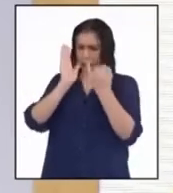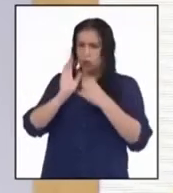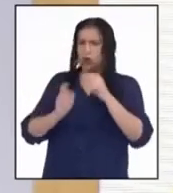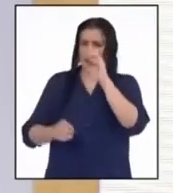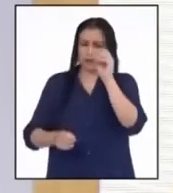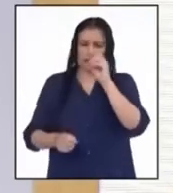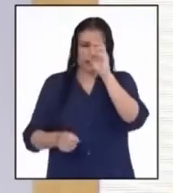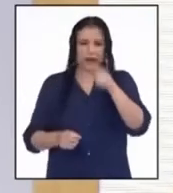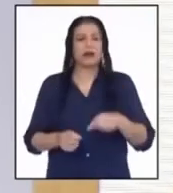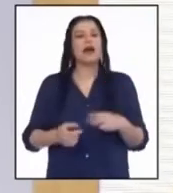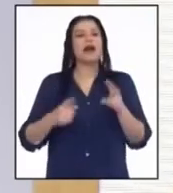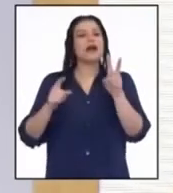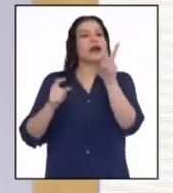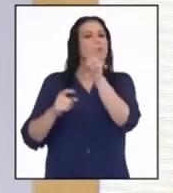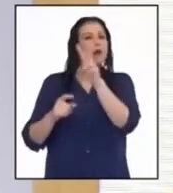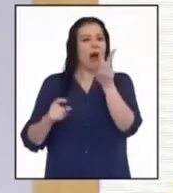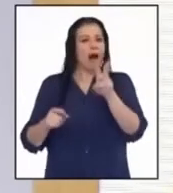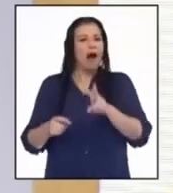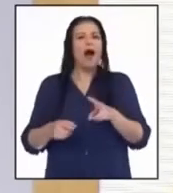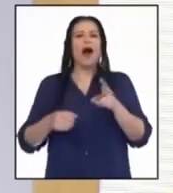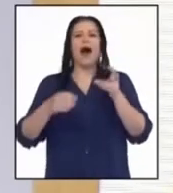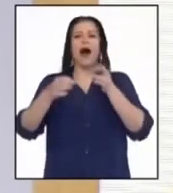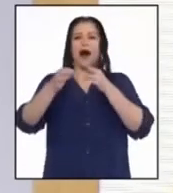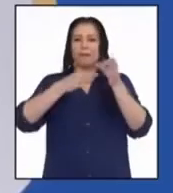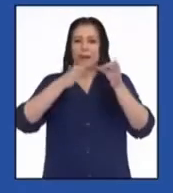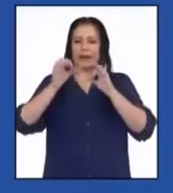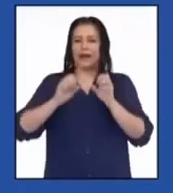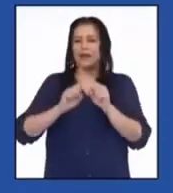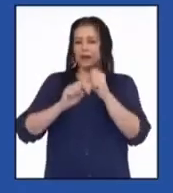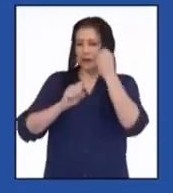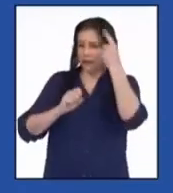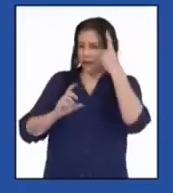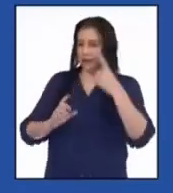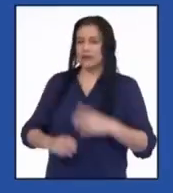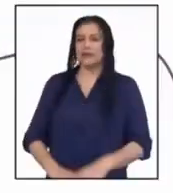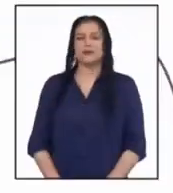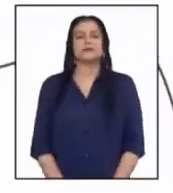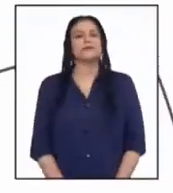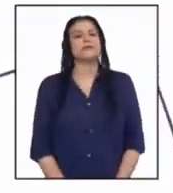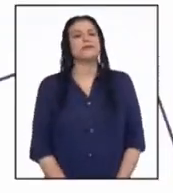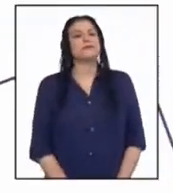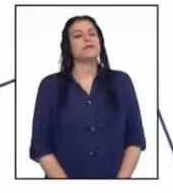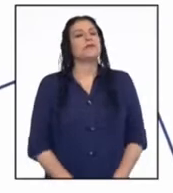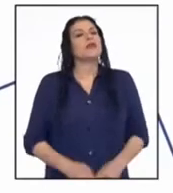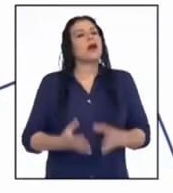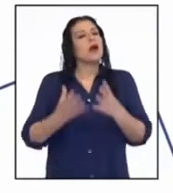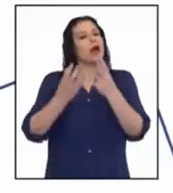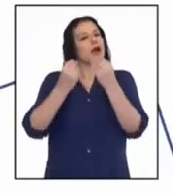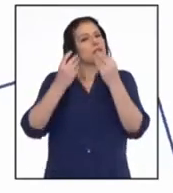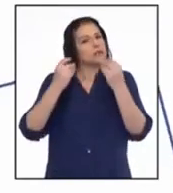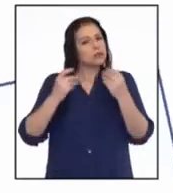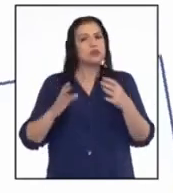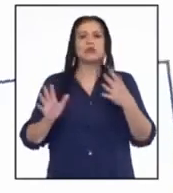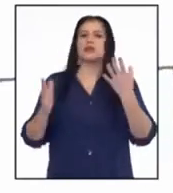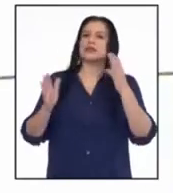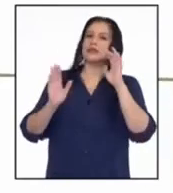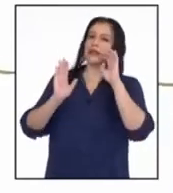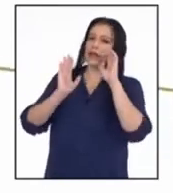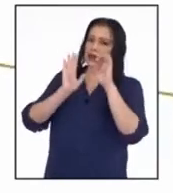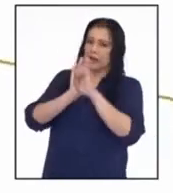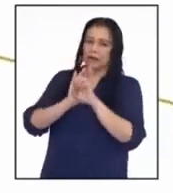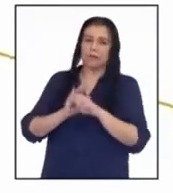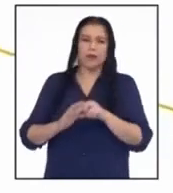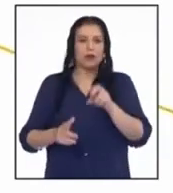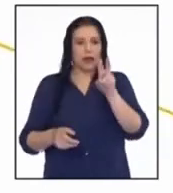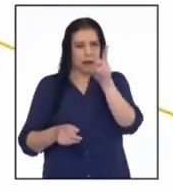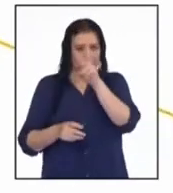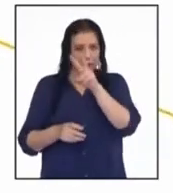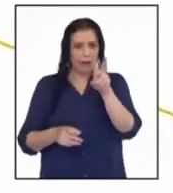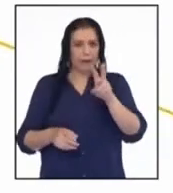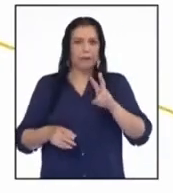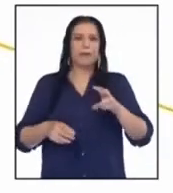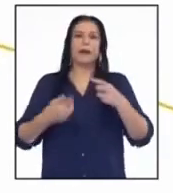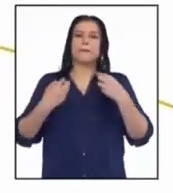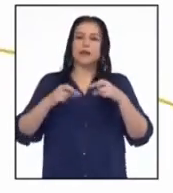estadísticos y hemos hecho lecturas e interpretaciones de muchos de ellos. En muchos casos la leyenda de cada gráfico nos permitió entender mejor la